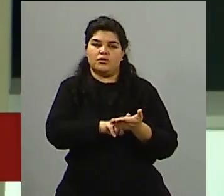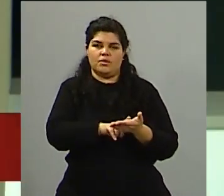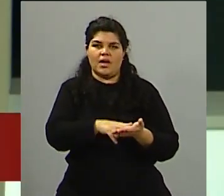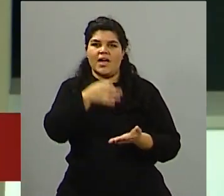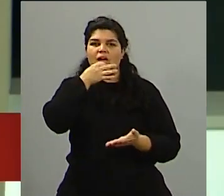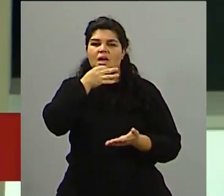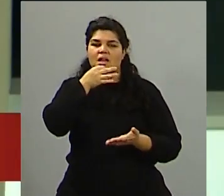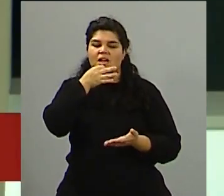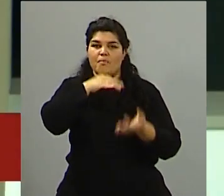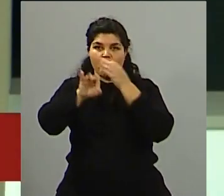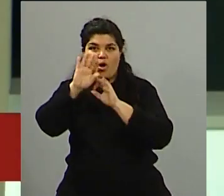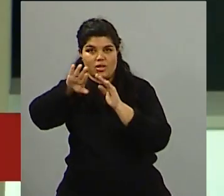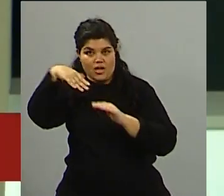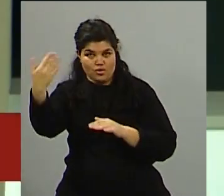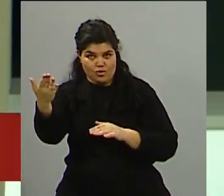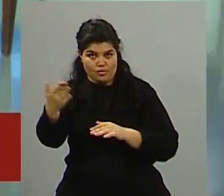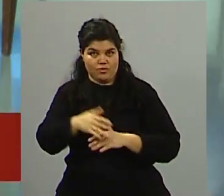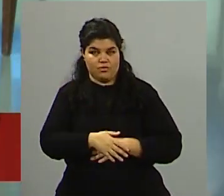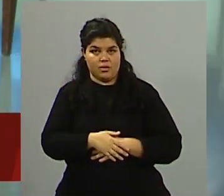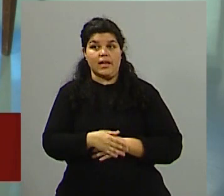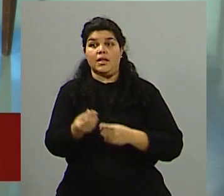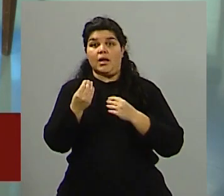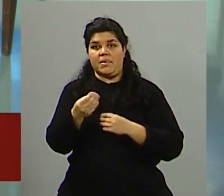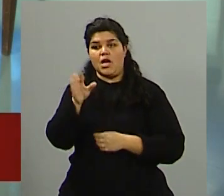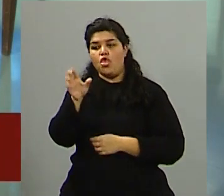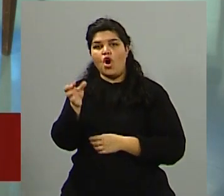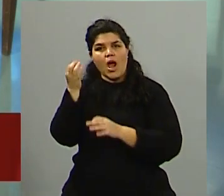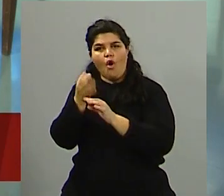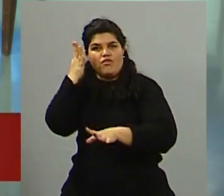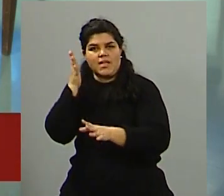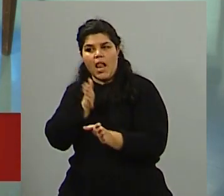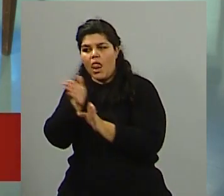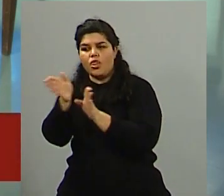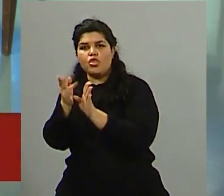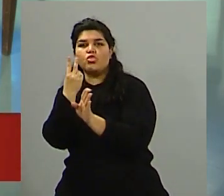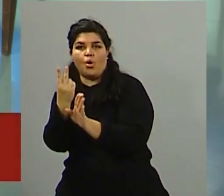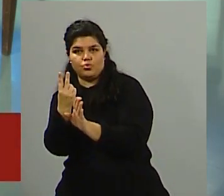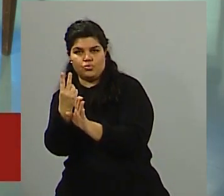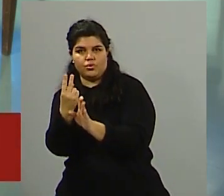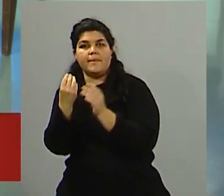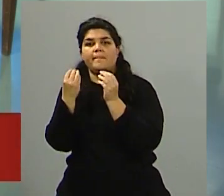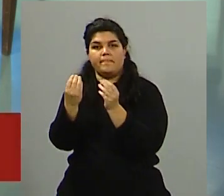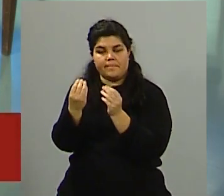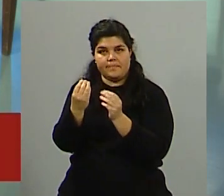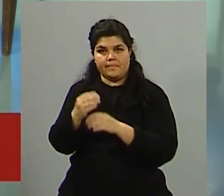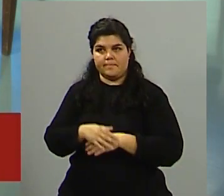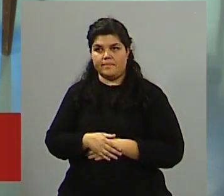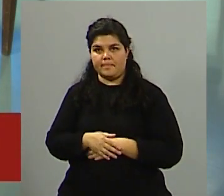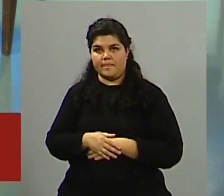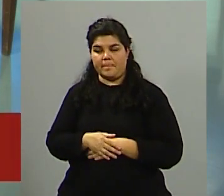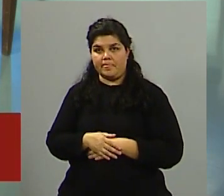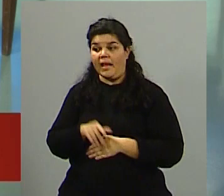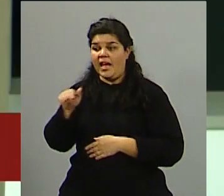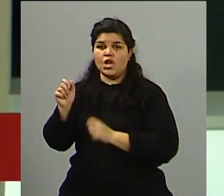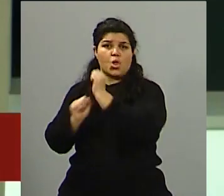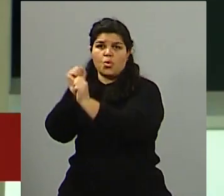hizo para no devaluar el dólar oficial. Porque cuando vos devaluás el dólar oficial tenés dos impactos. En primer lugar, que influís a todas las industrias